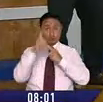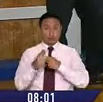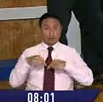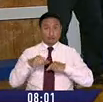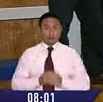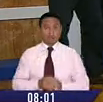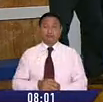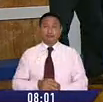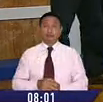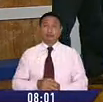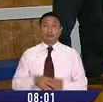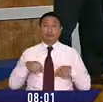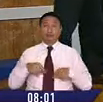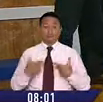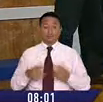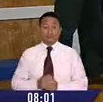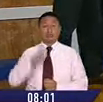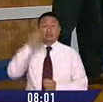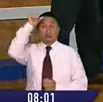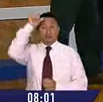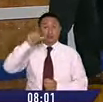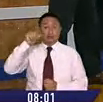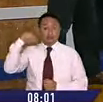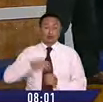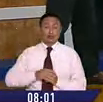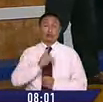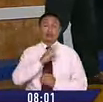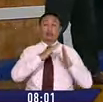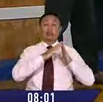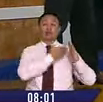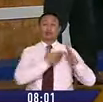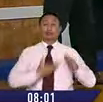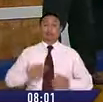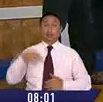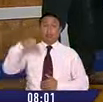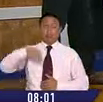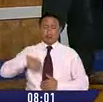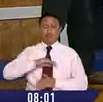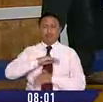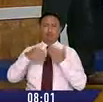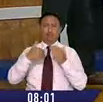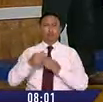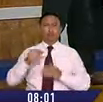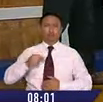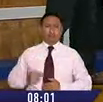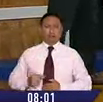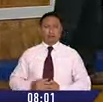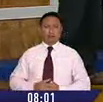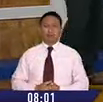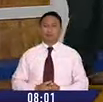Roberto, estamos listos con Adriana Rojas desde el Palacio Legislativo. Amigos, ella nos tiene detalles de primera mano.